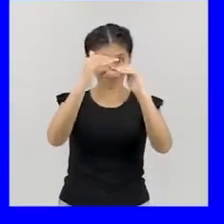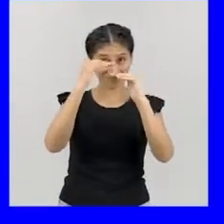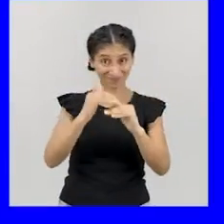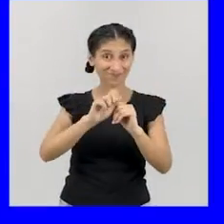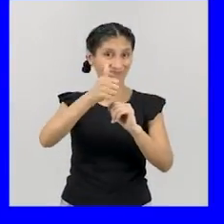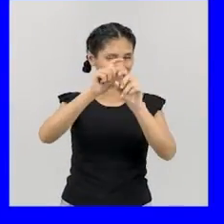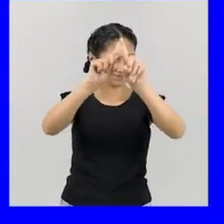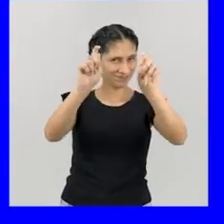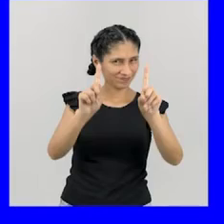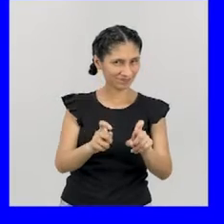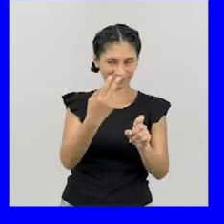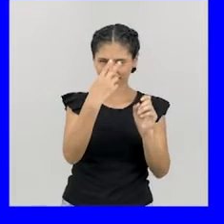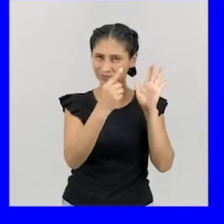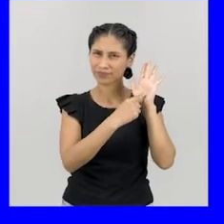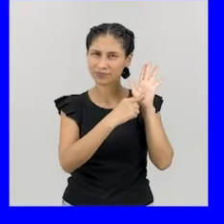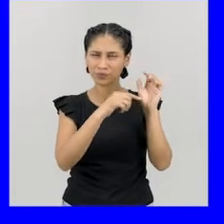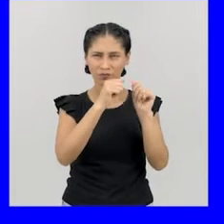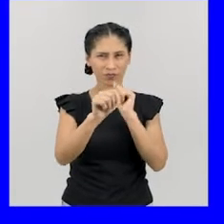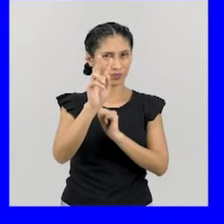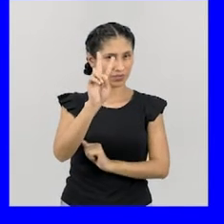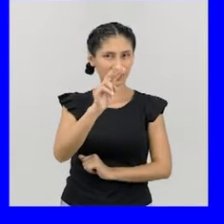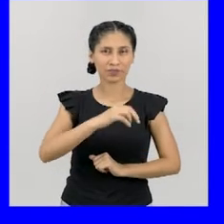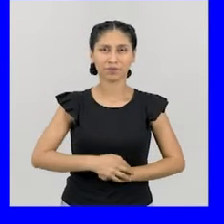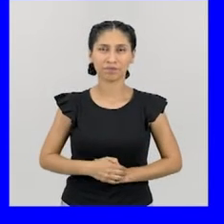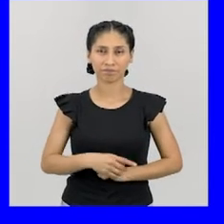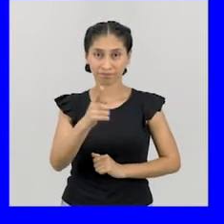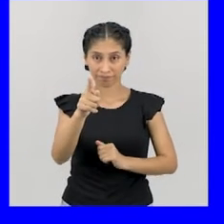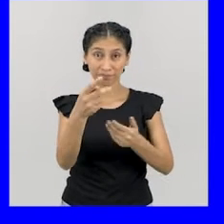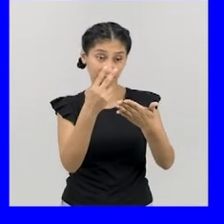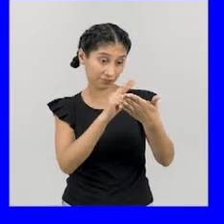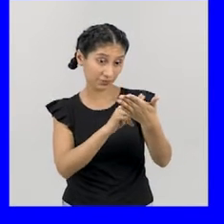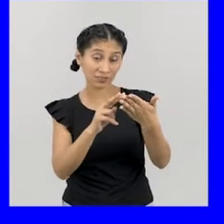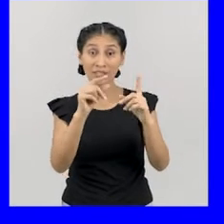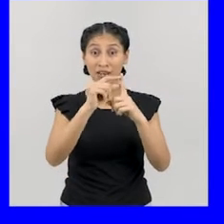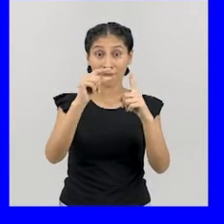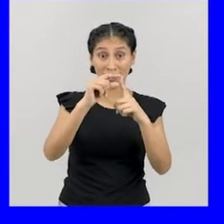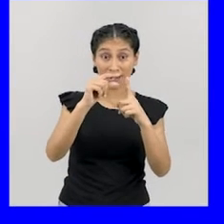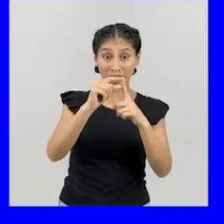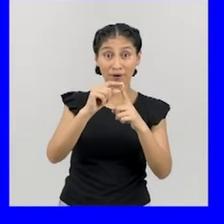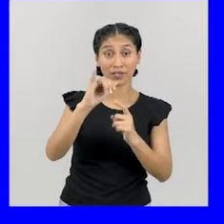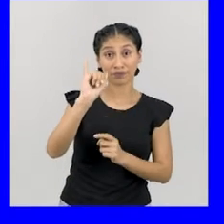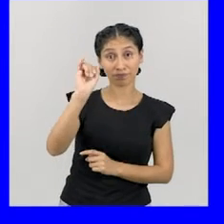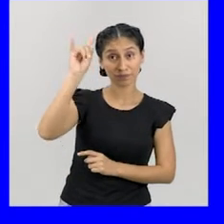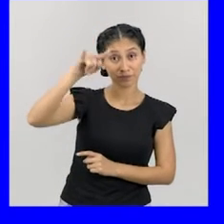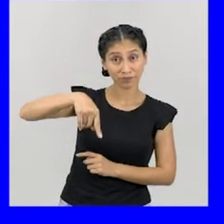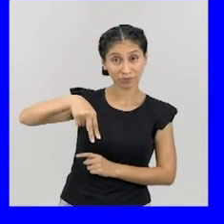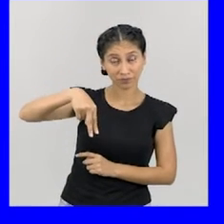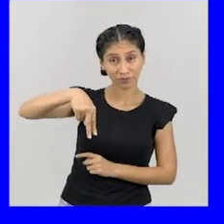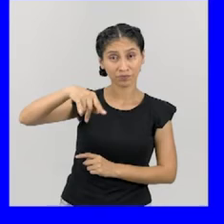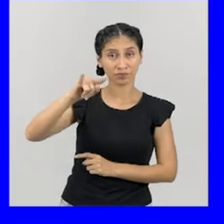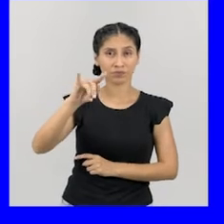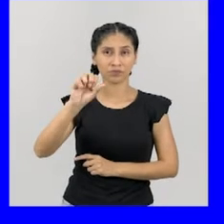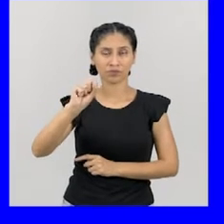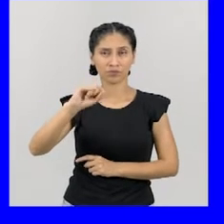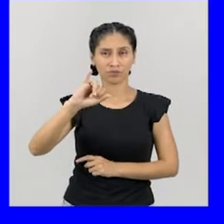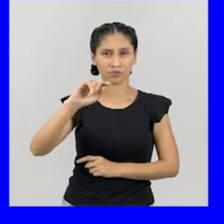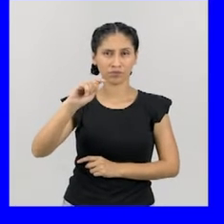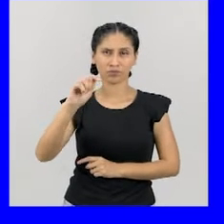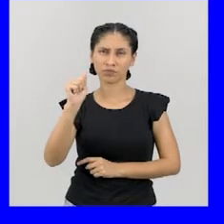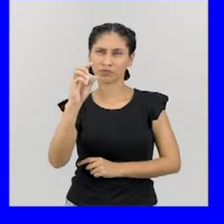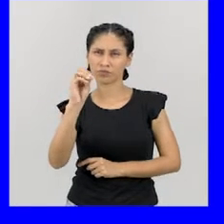la siguiente pregunta. 2. Señale el antónimo contextual de la palabra